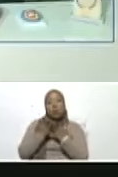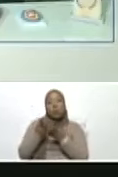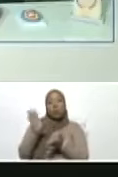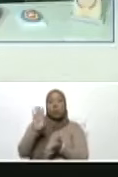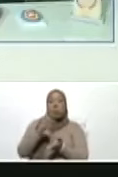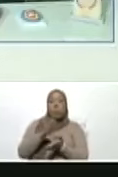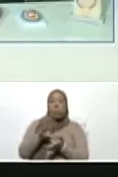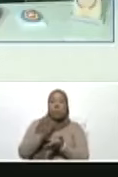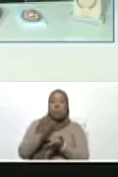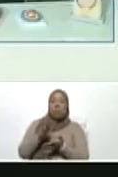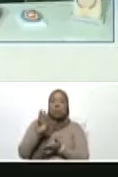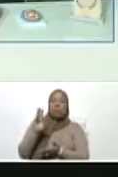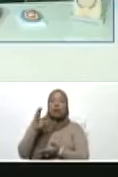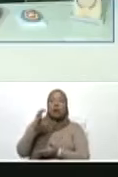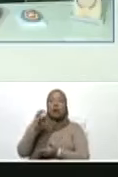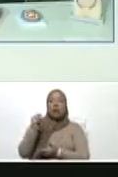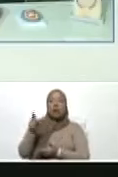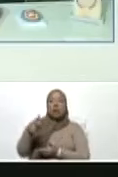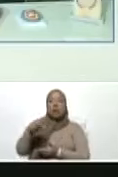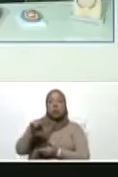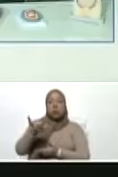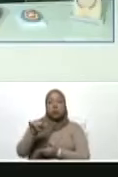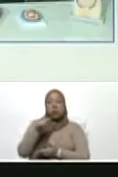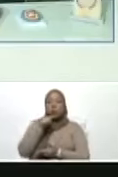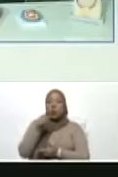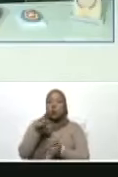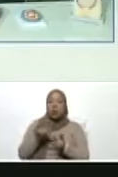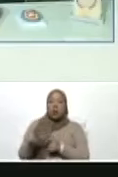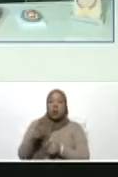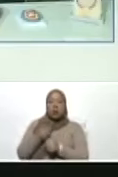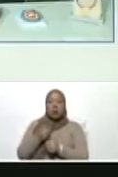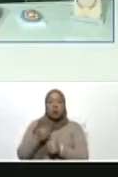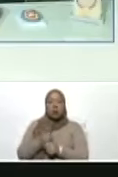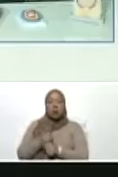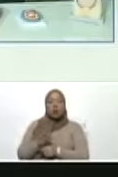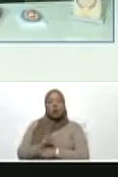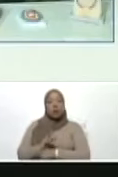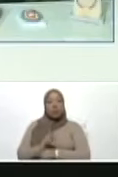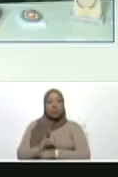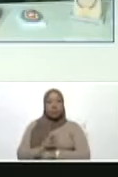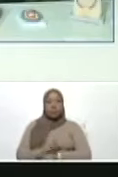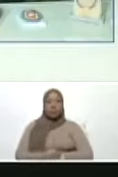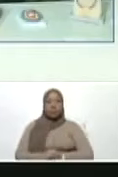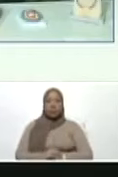Jardín en Cagua de paquete. Adelante.